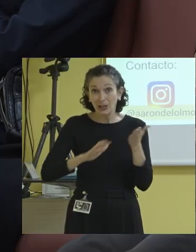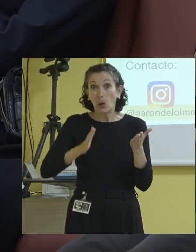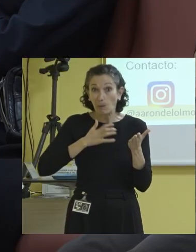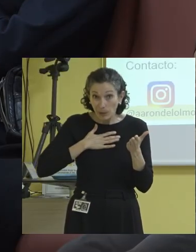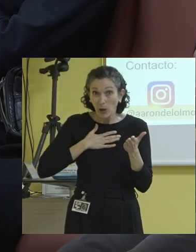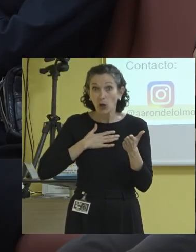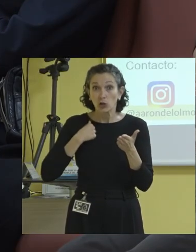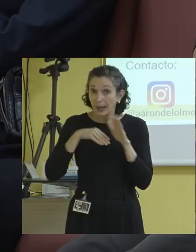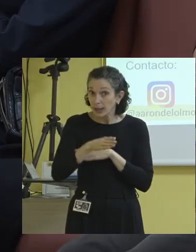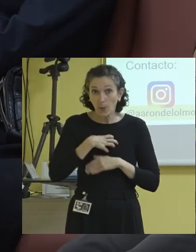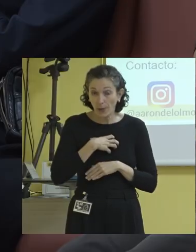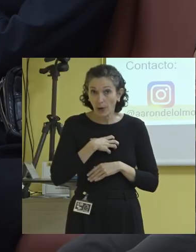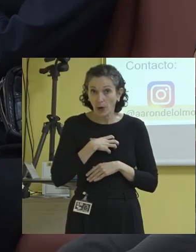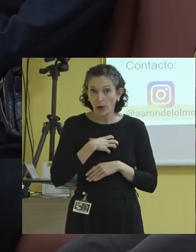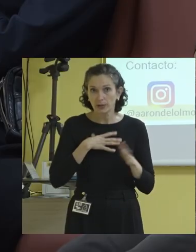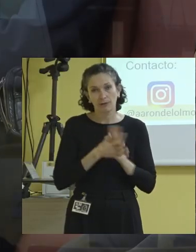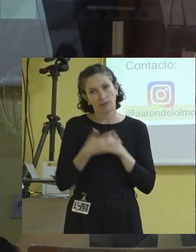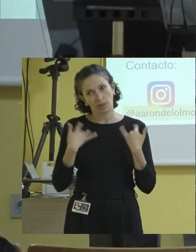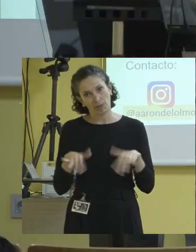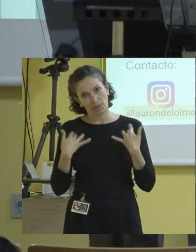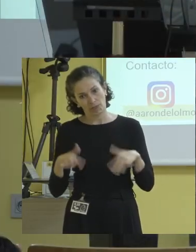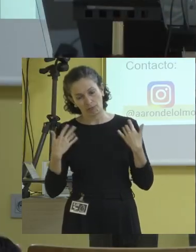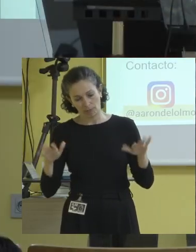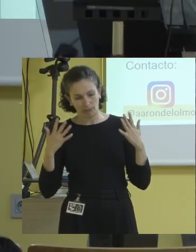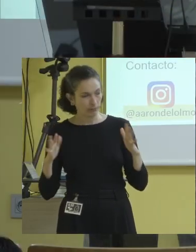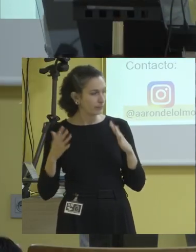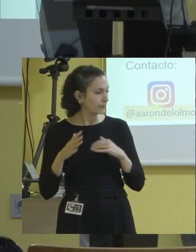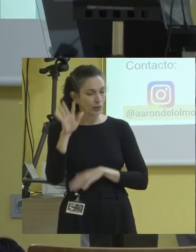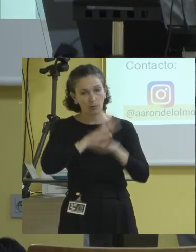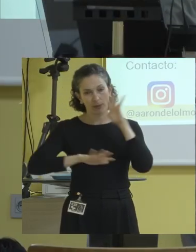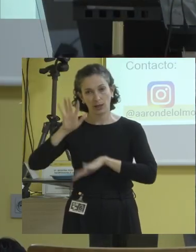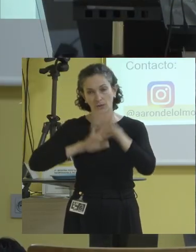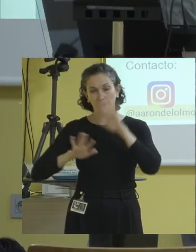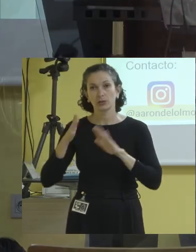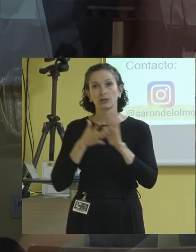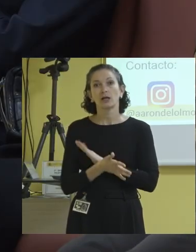buscarlo, o sea, eso es un mundo ahí, un mundo complicado, pero lo que quiero